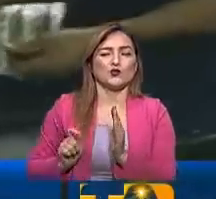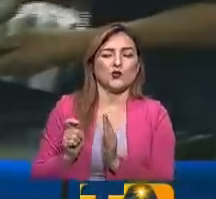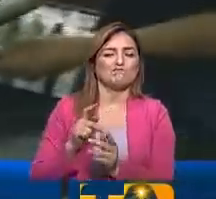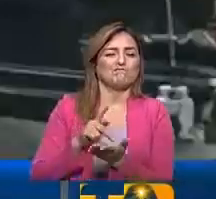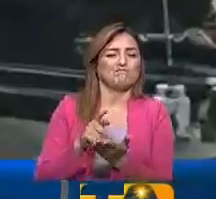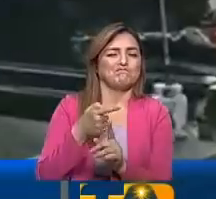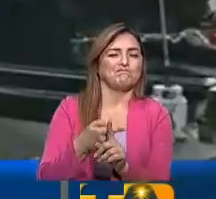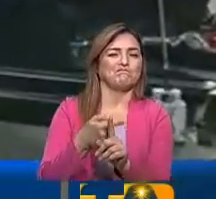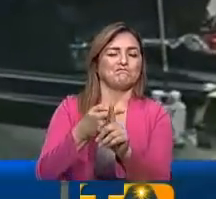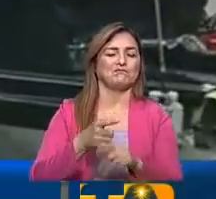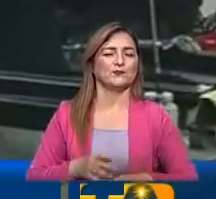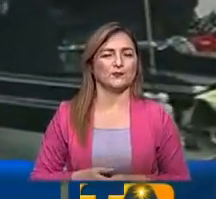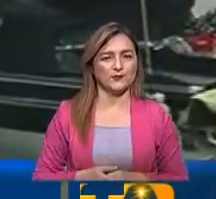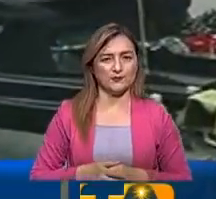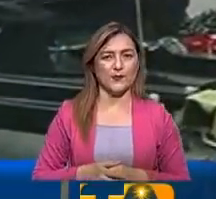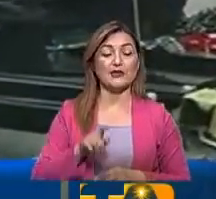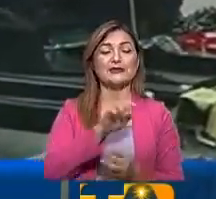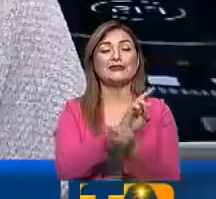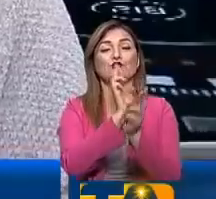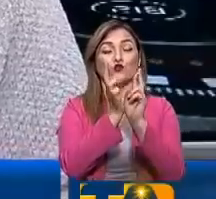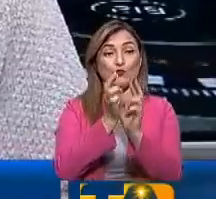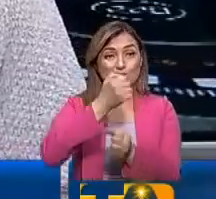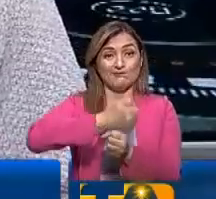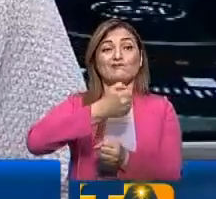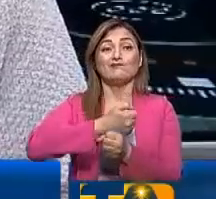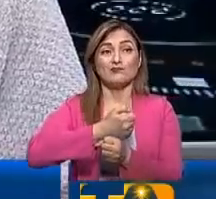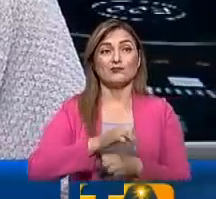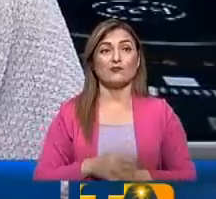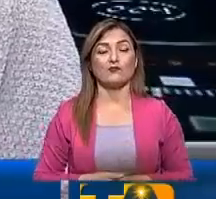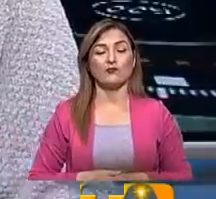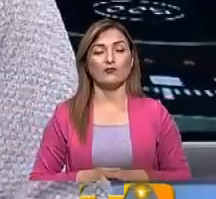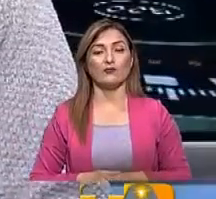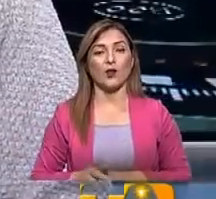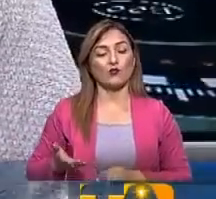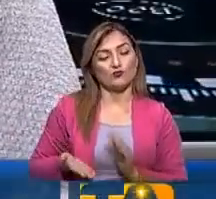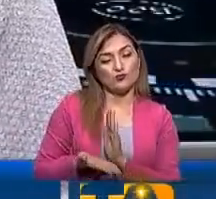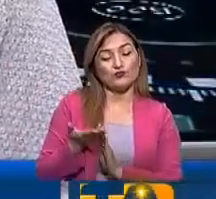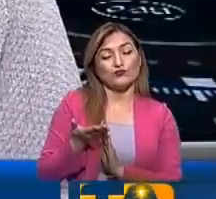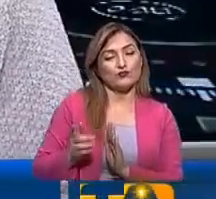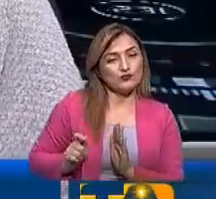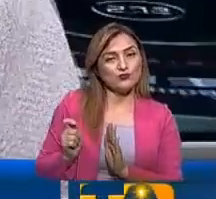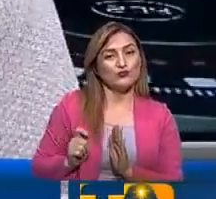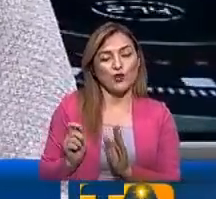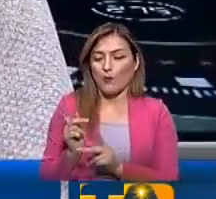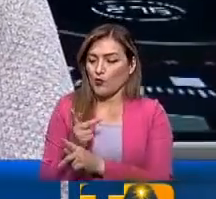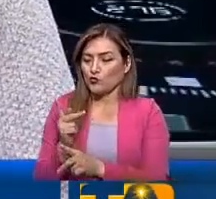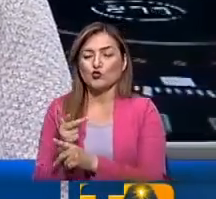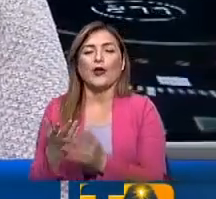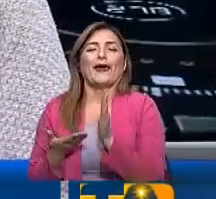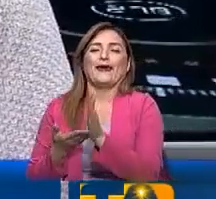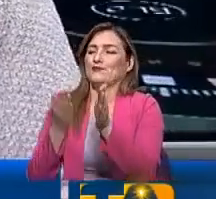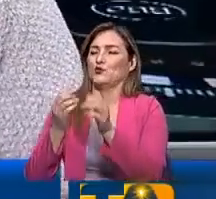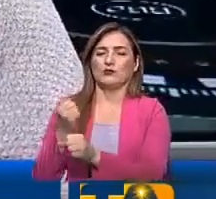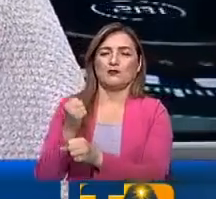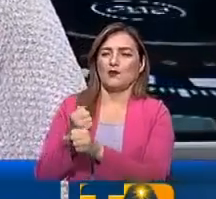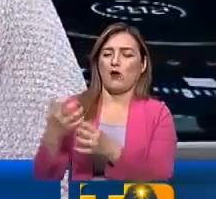reformas laborales que se adapten a los requerimientos actuales. Que el salario esté vinculado a producción y productividad. Tener jornadas